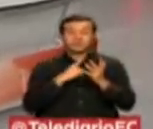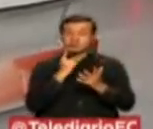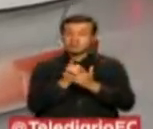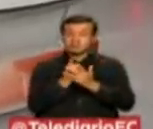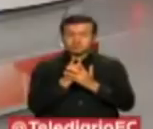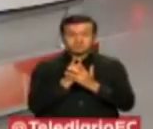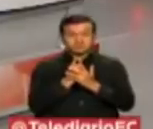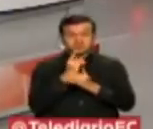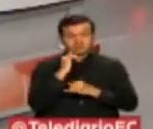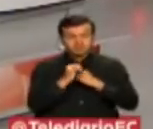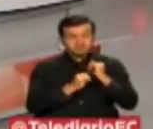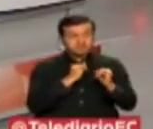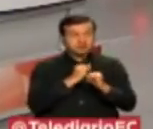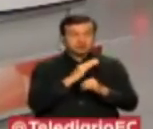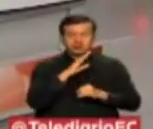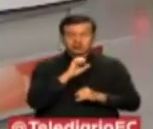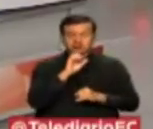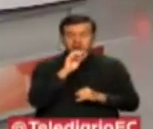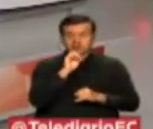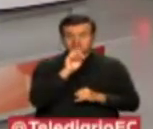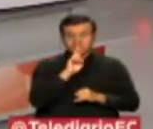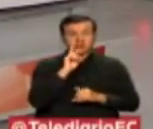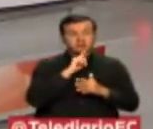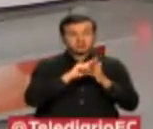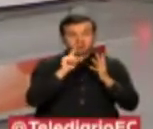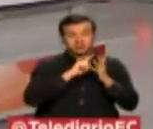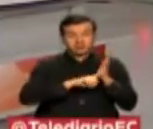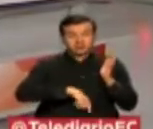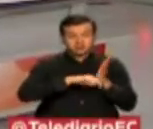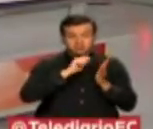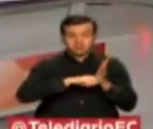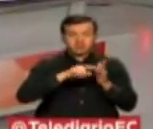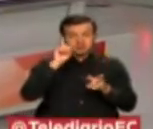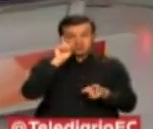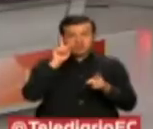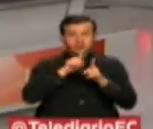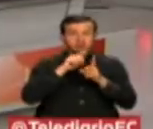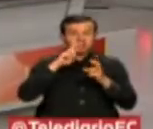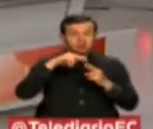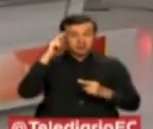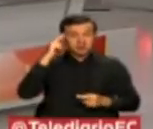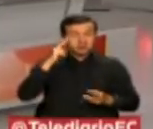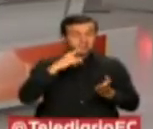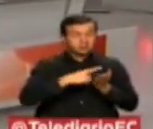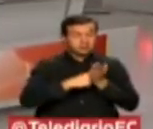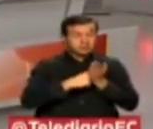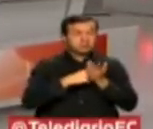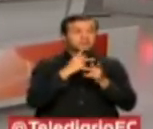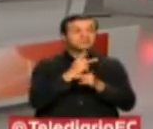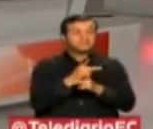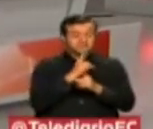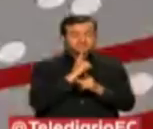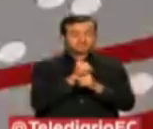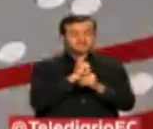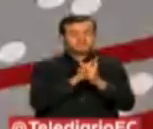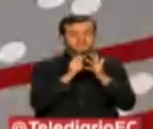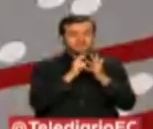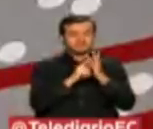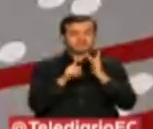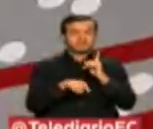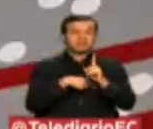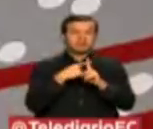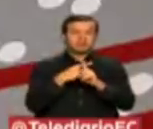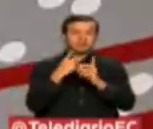instrumentos internacionales como CEMAR, por ejemplo, podemos ir estableciendo una discusión regional también de protección de la biodiversidad, pero también de la